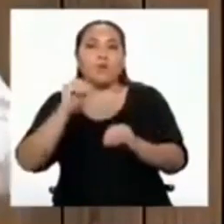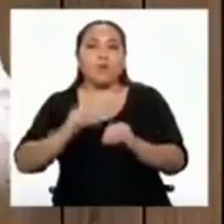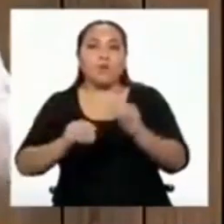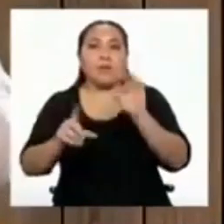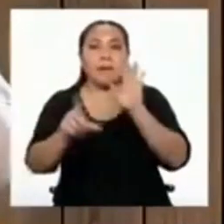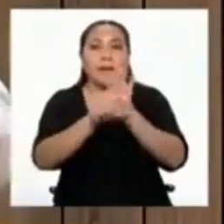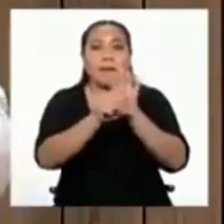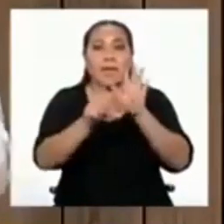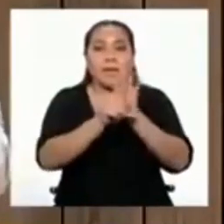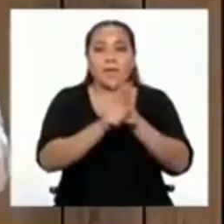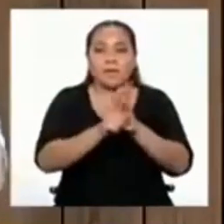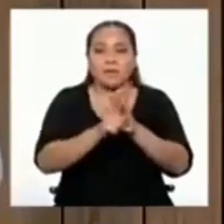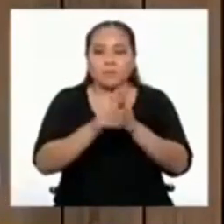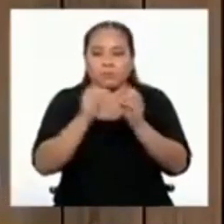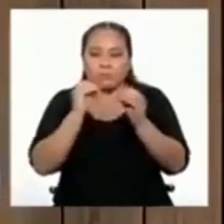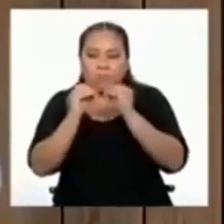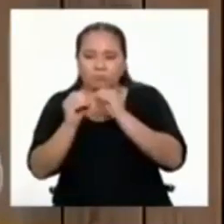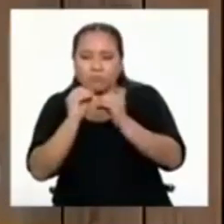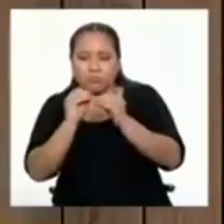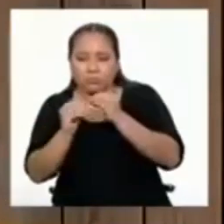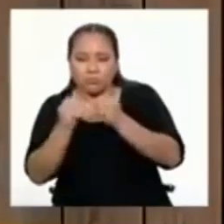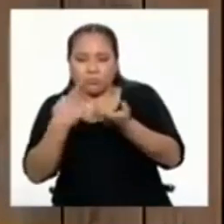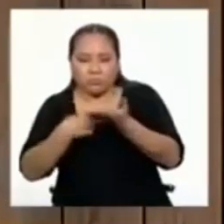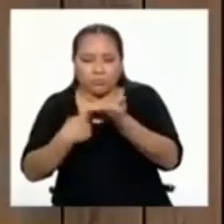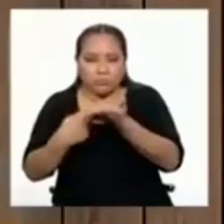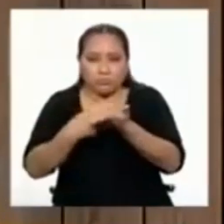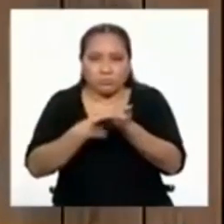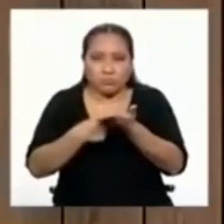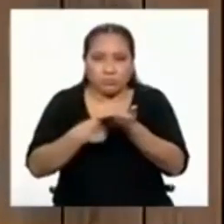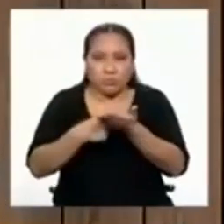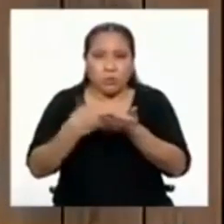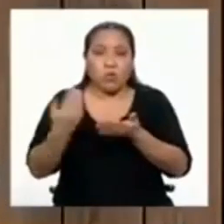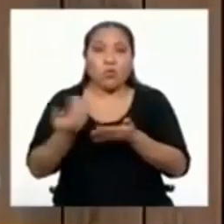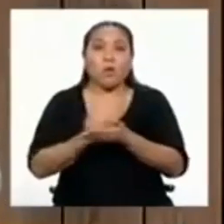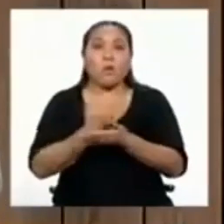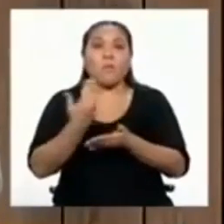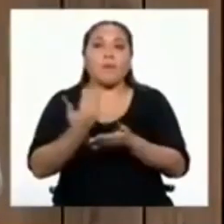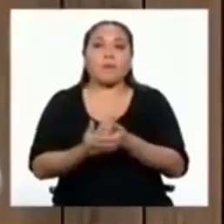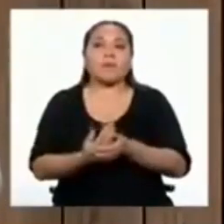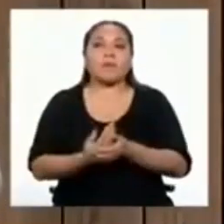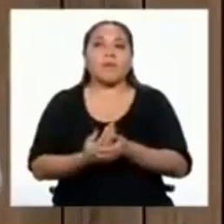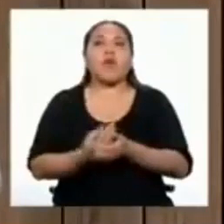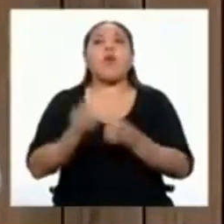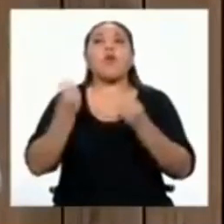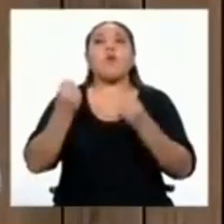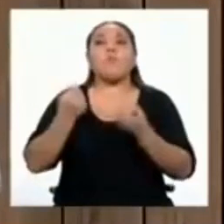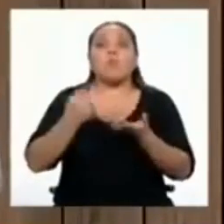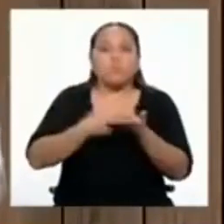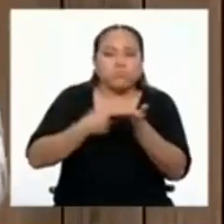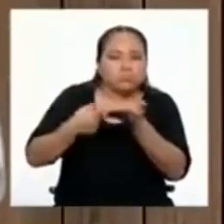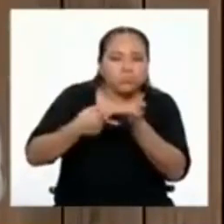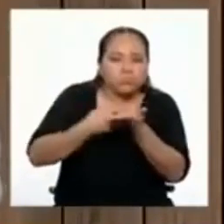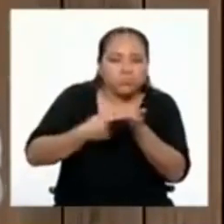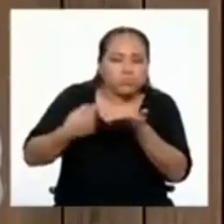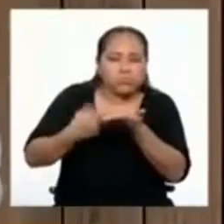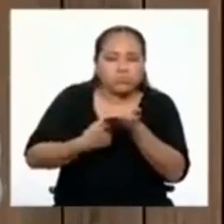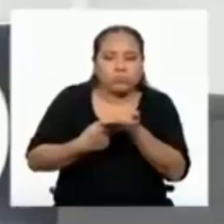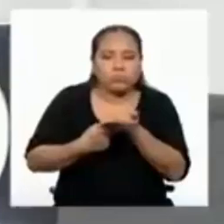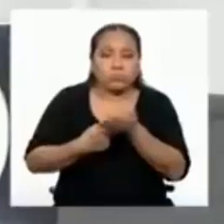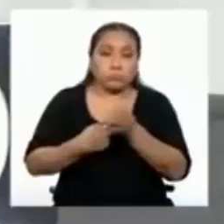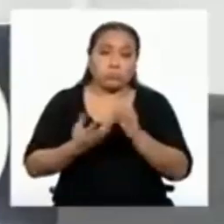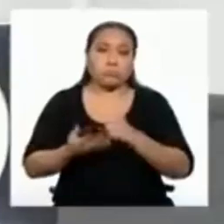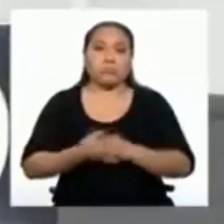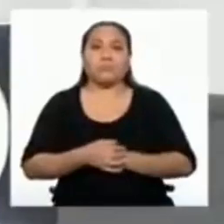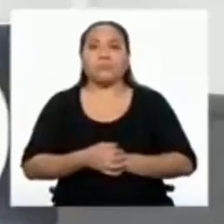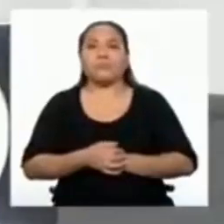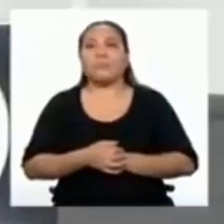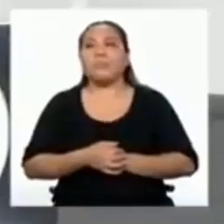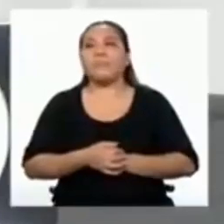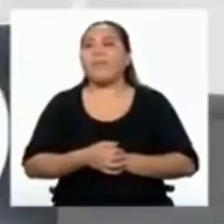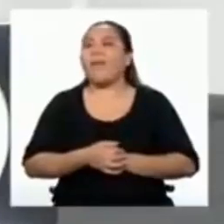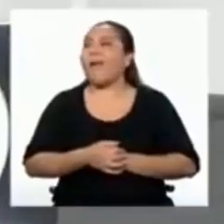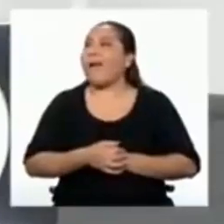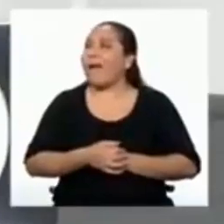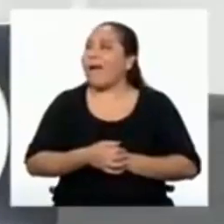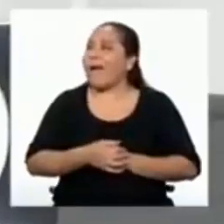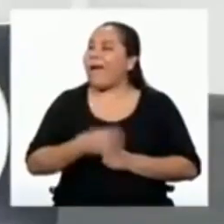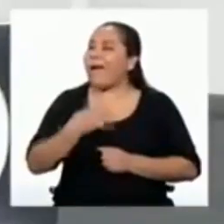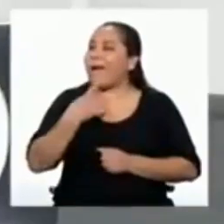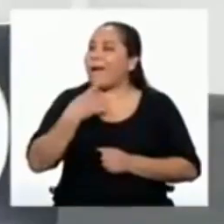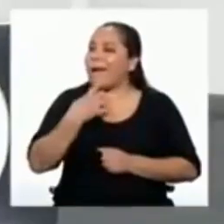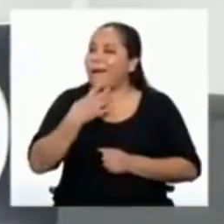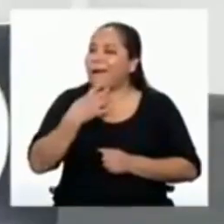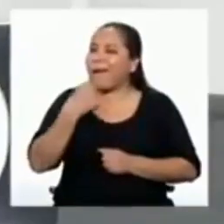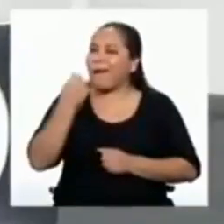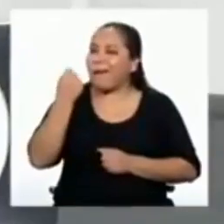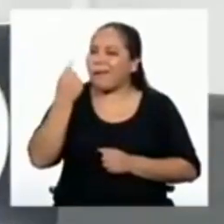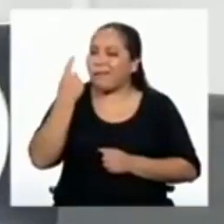generar las que se consideren necesarias a través de la deliberación y discusión. Ya entendí a